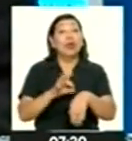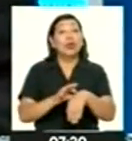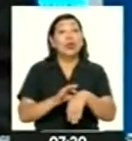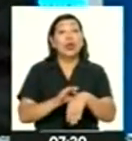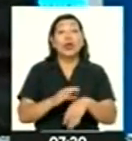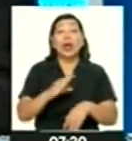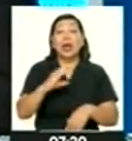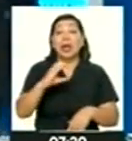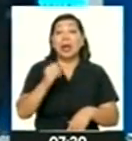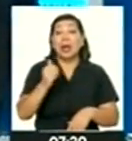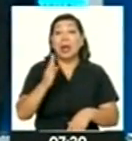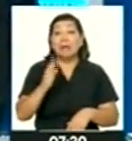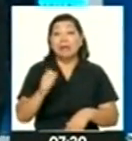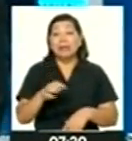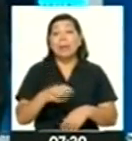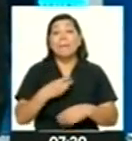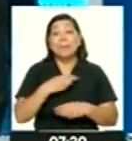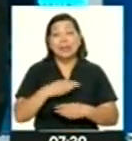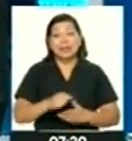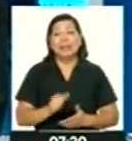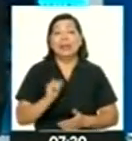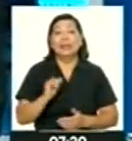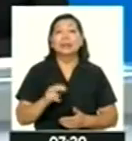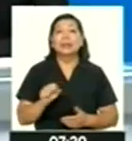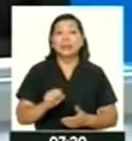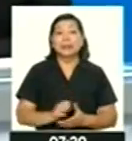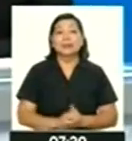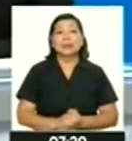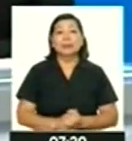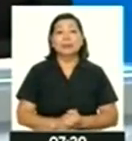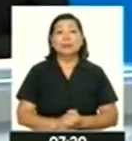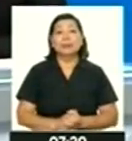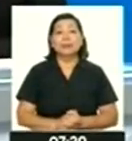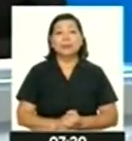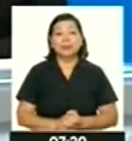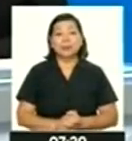Instituto Nacional de Salud, el INS. Son las 7:39 de la mañana. Jennifer.